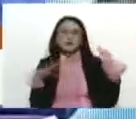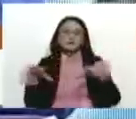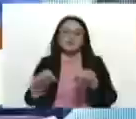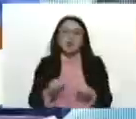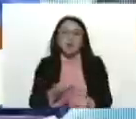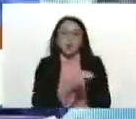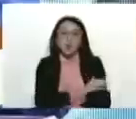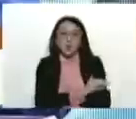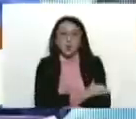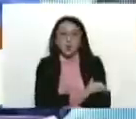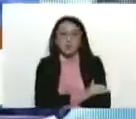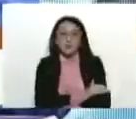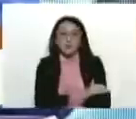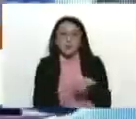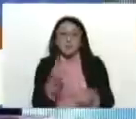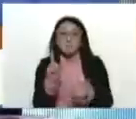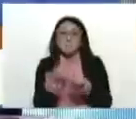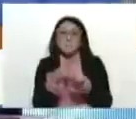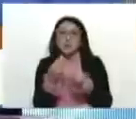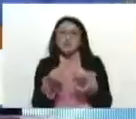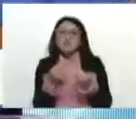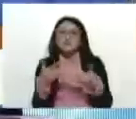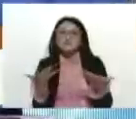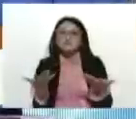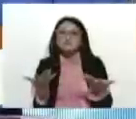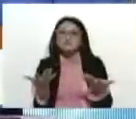aquí en Venezuela lo primero que hicieron fue